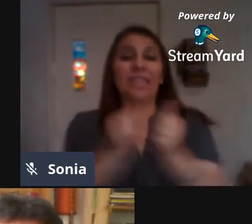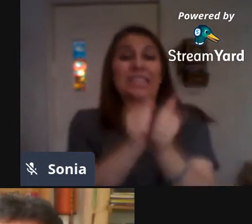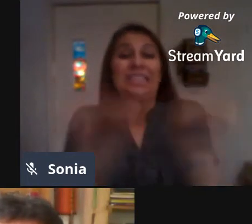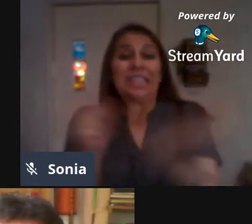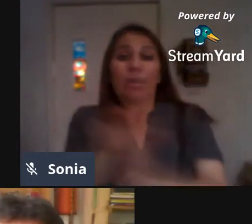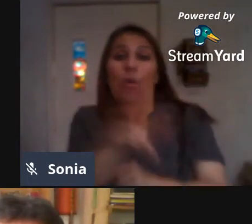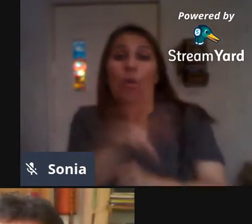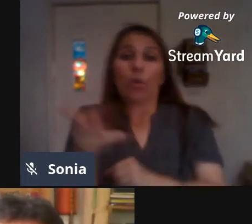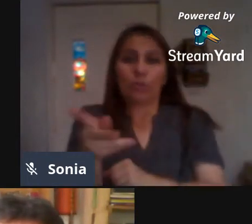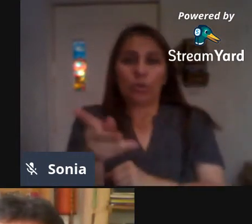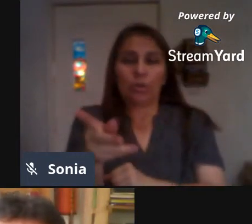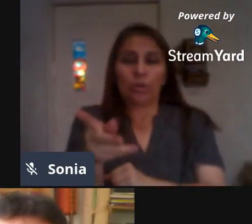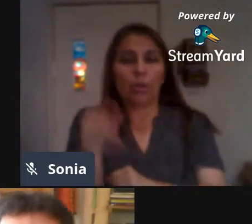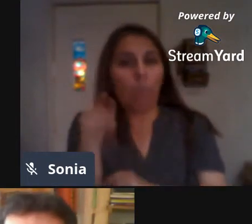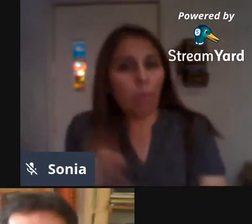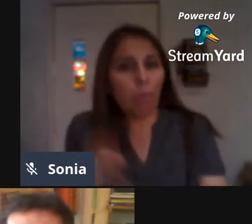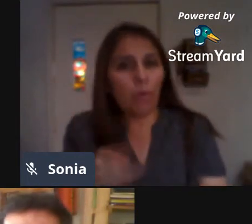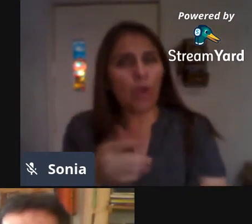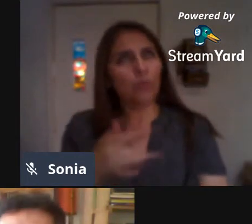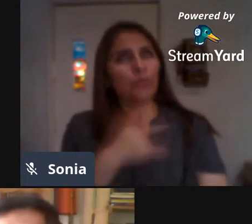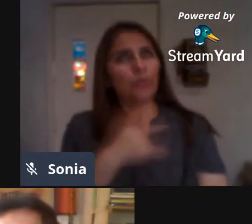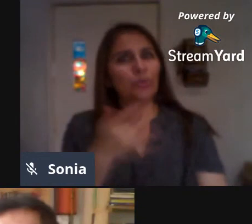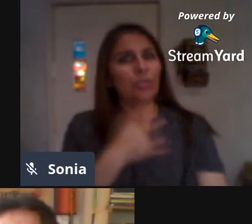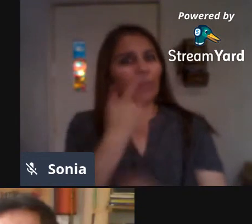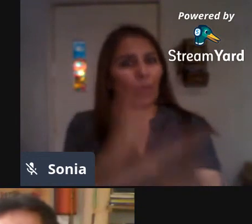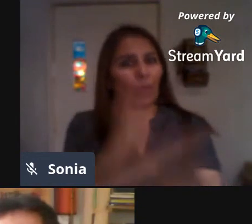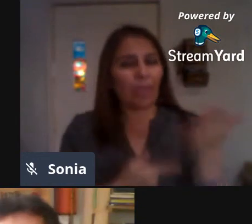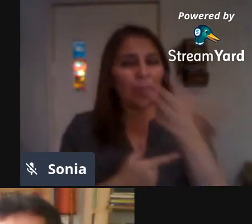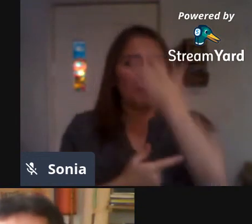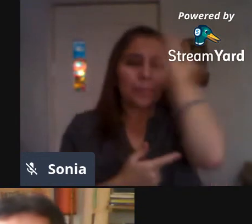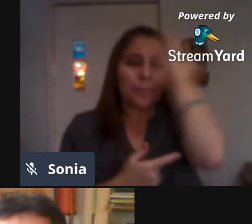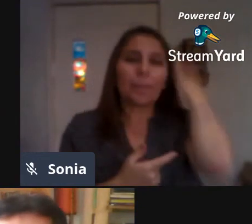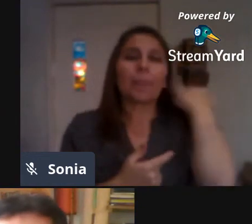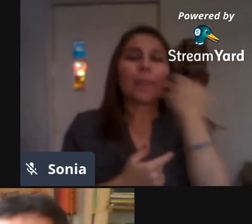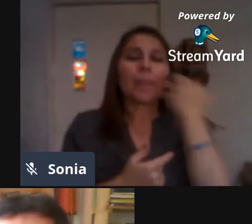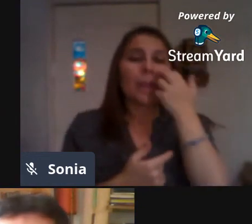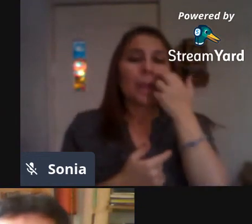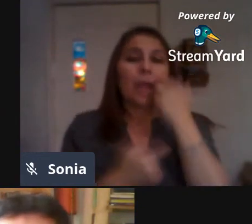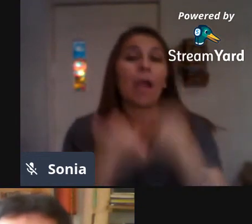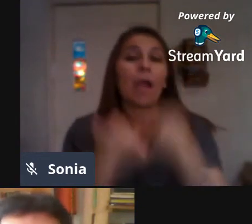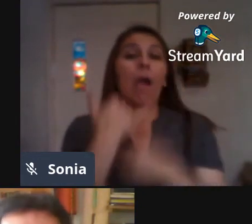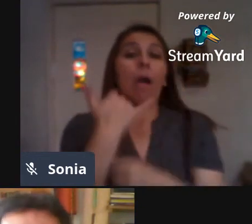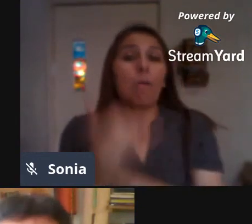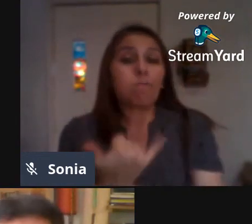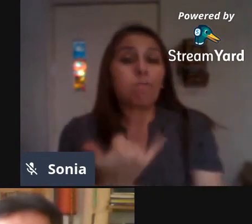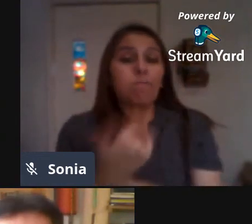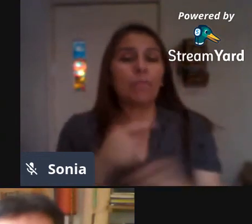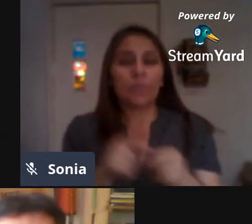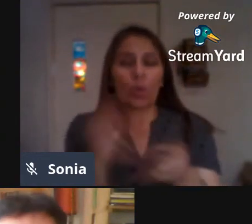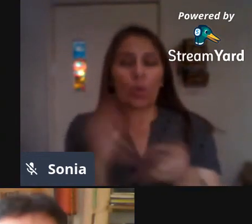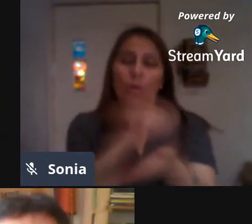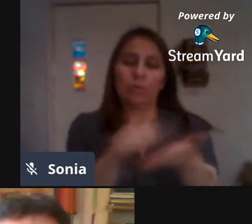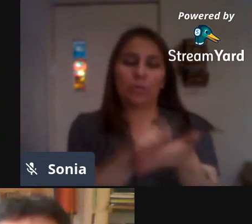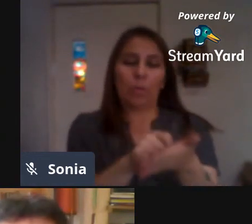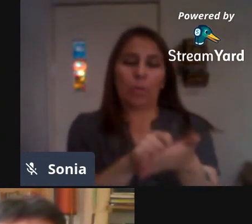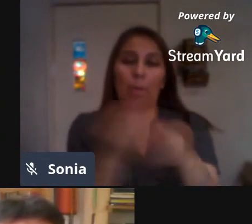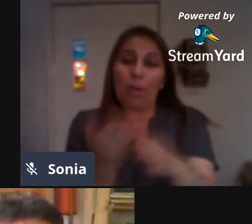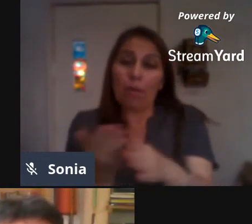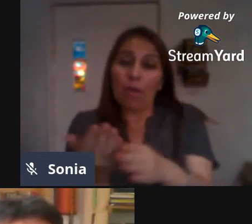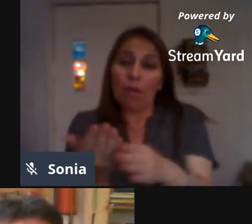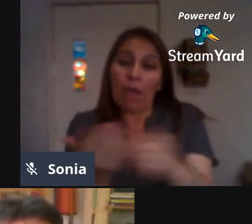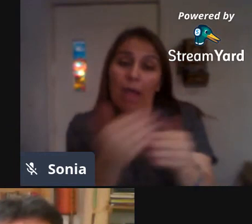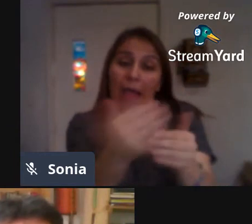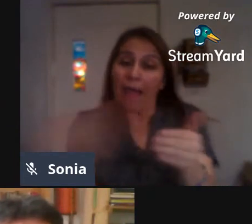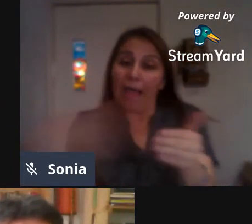lo que yo siento que hay detrás de ello es un acumulado de memoria